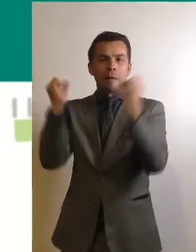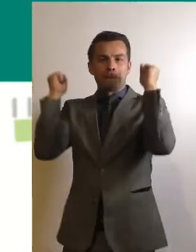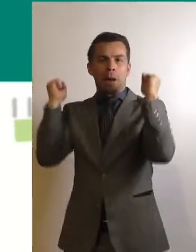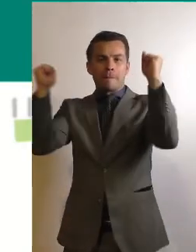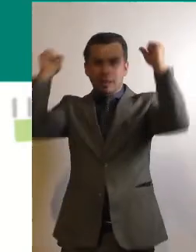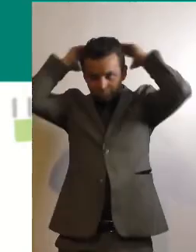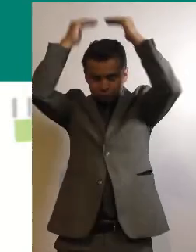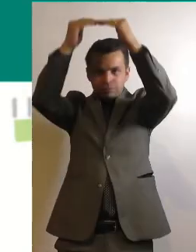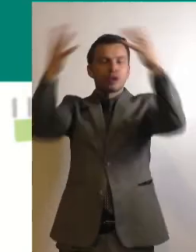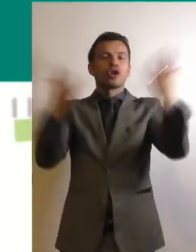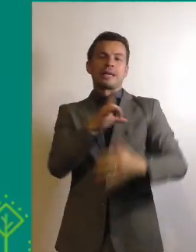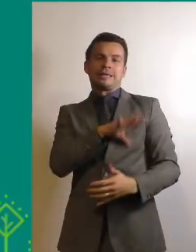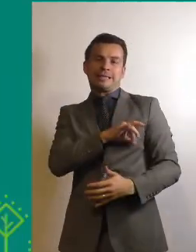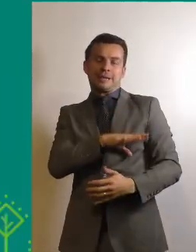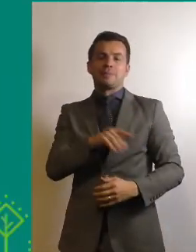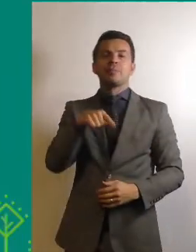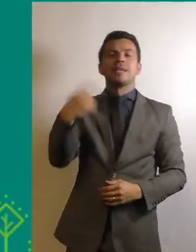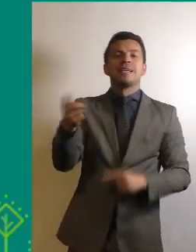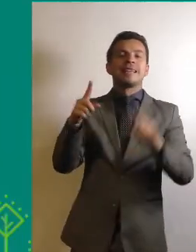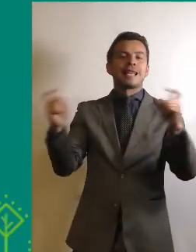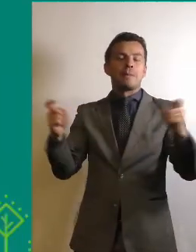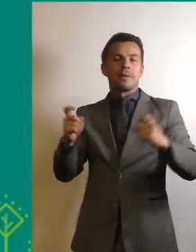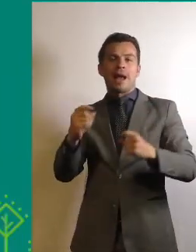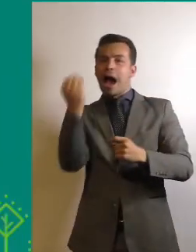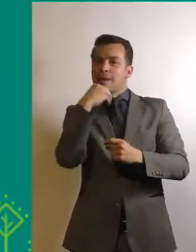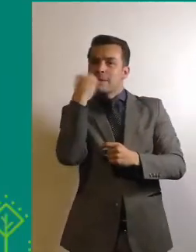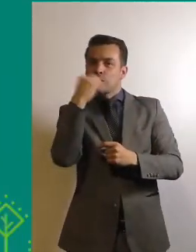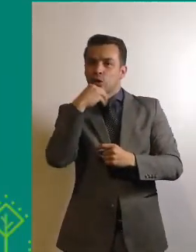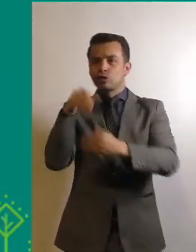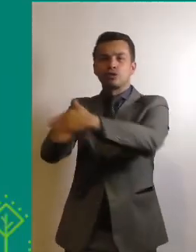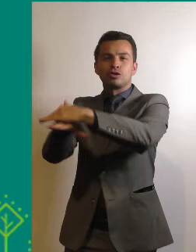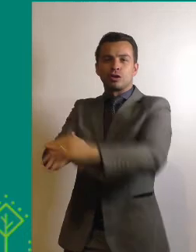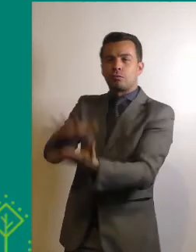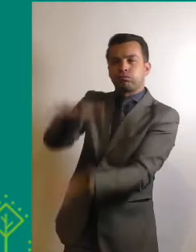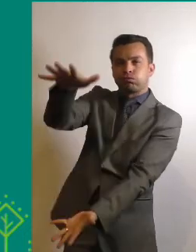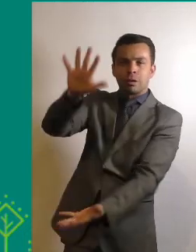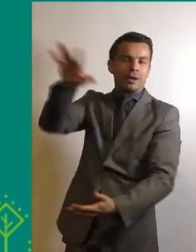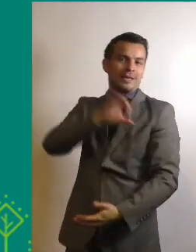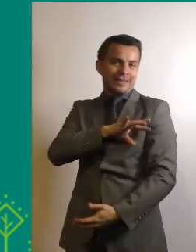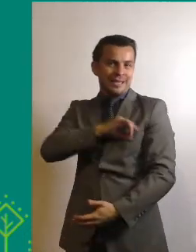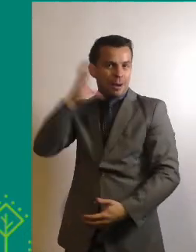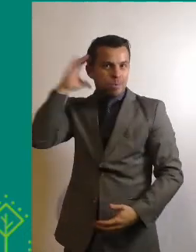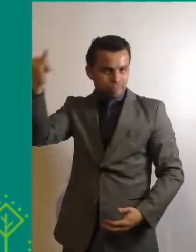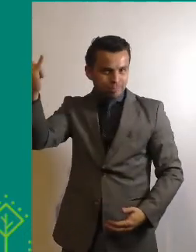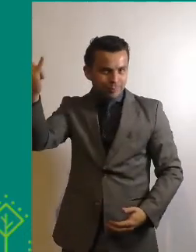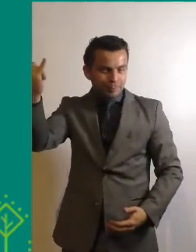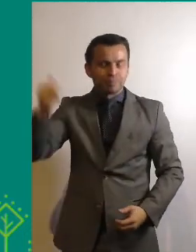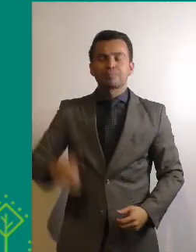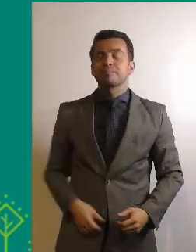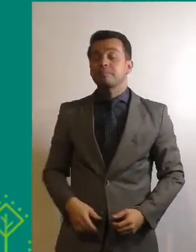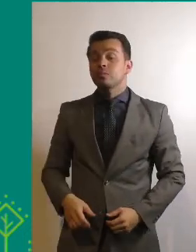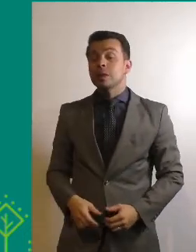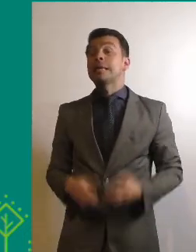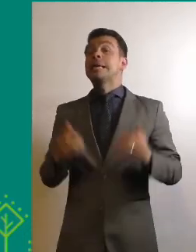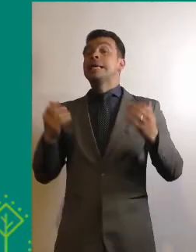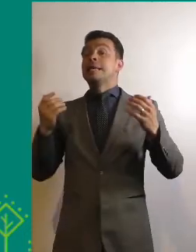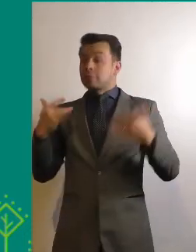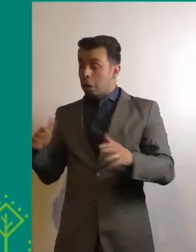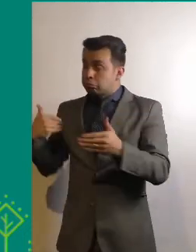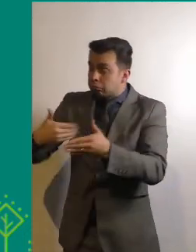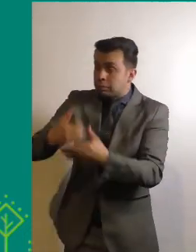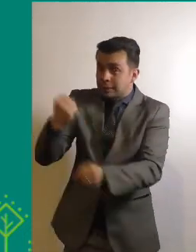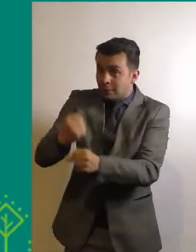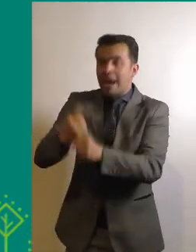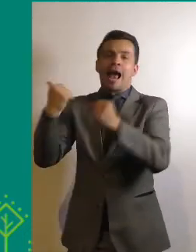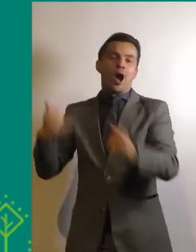espacios de oferta de alimentos en Chía. Y estamos entonces dando paso a otra